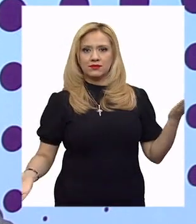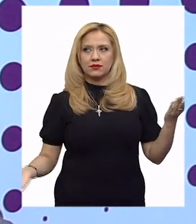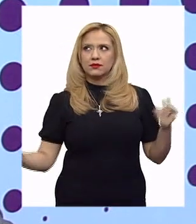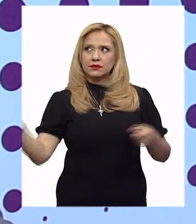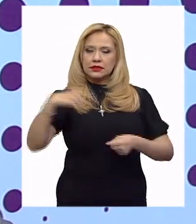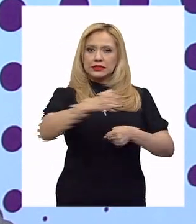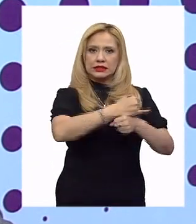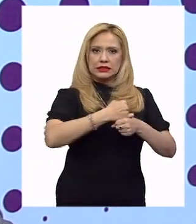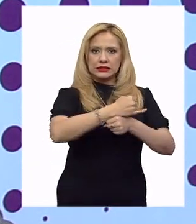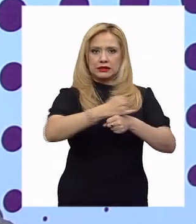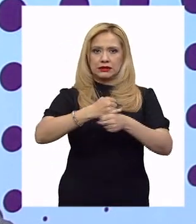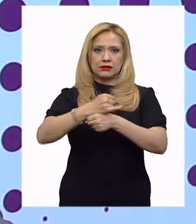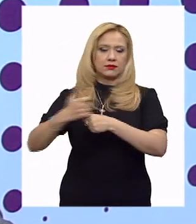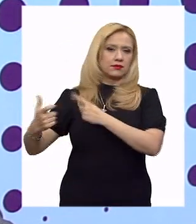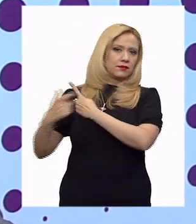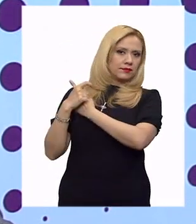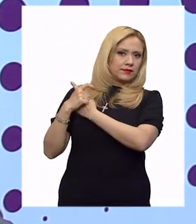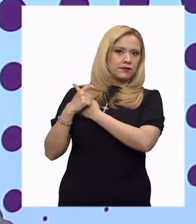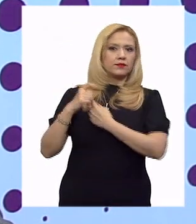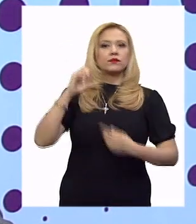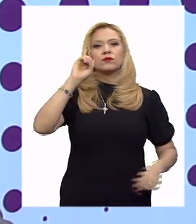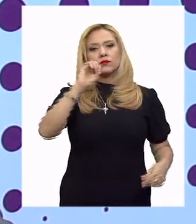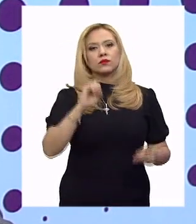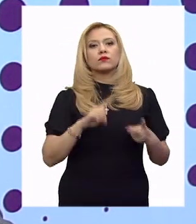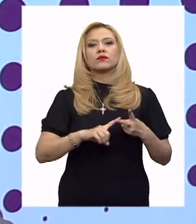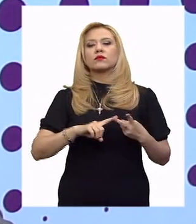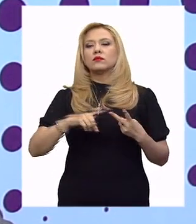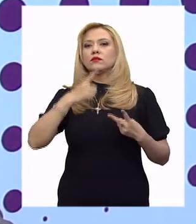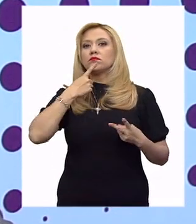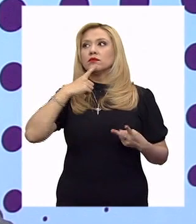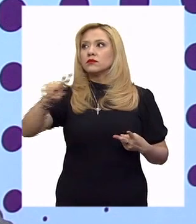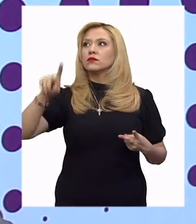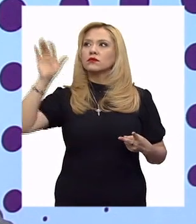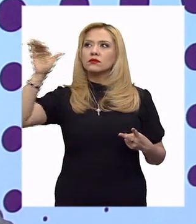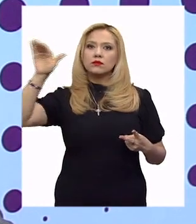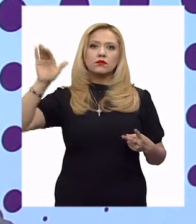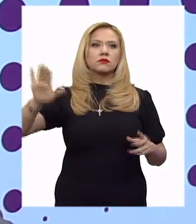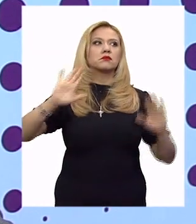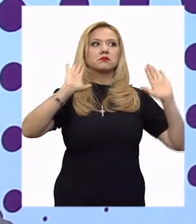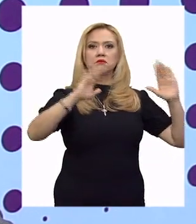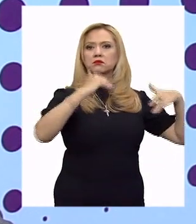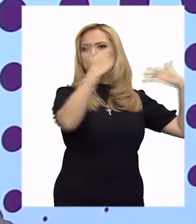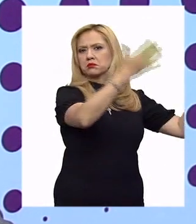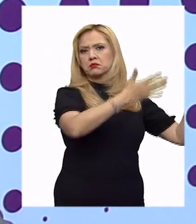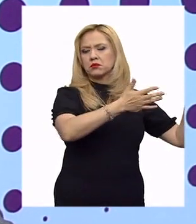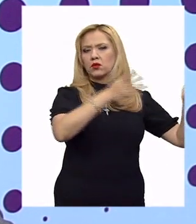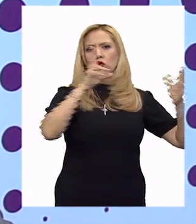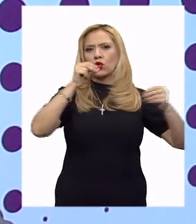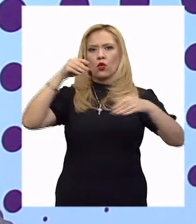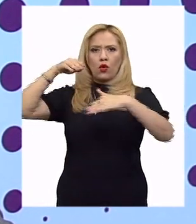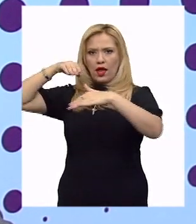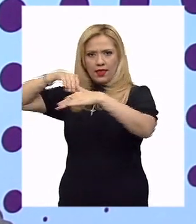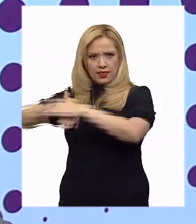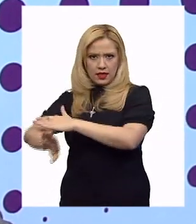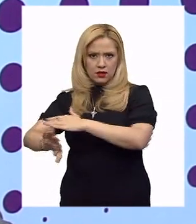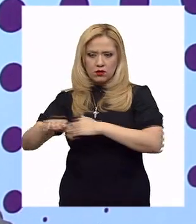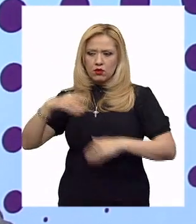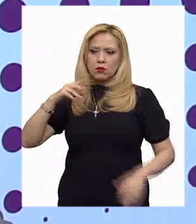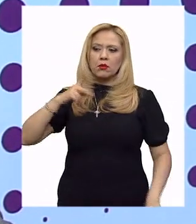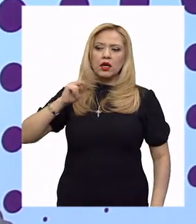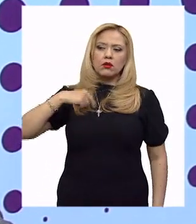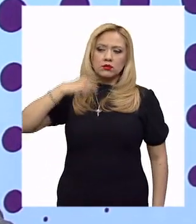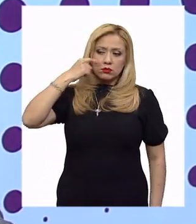pueda avanzar. O existen figuras de denunciantes o alertadores externos que sin estar dentro de la organización, pueden